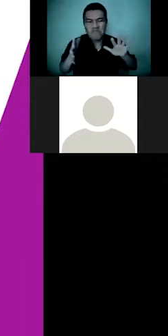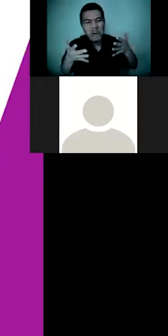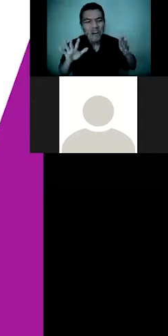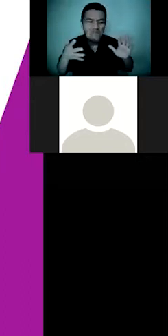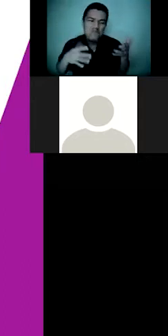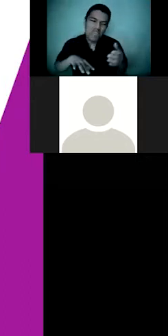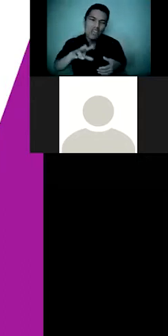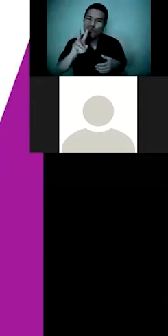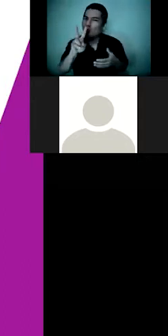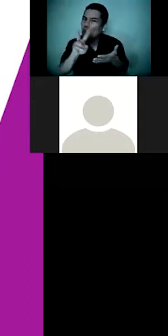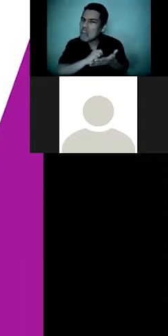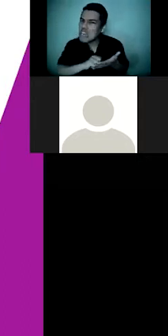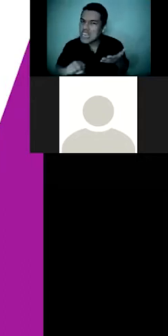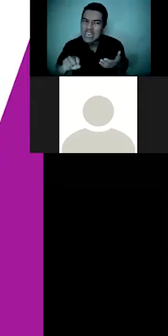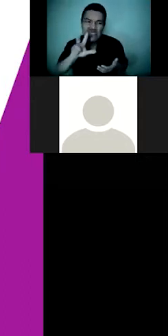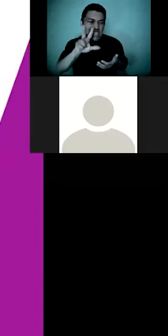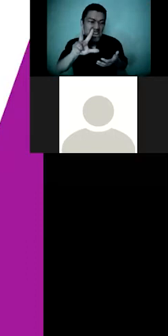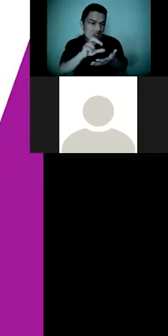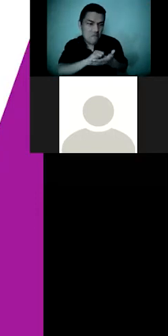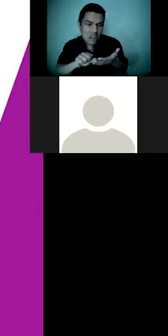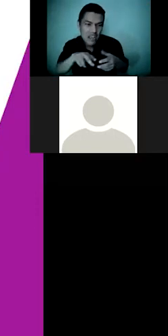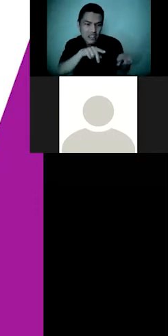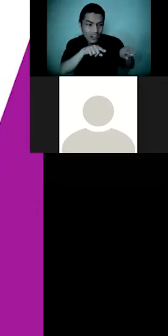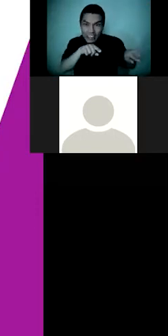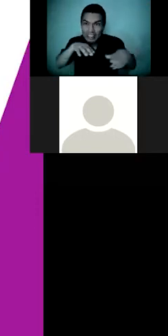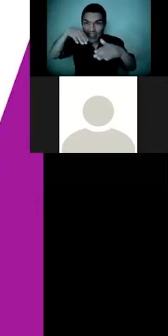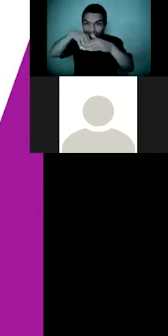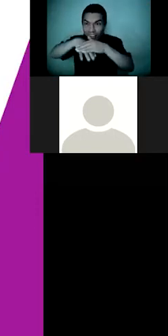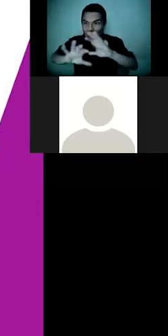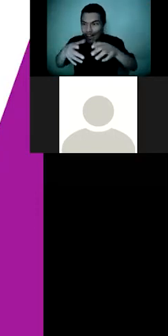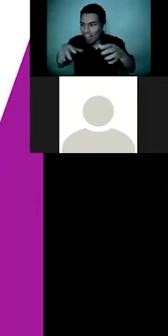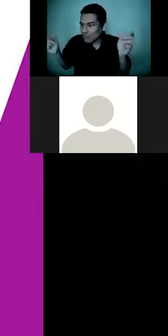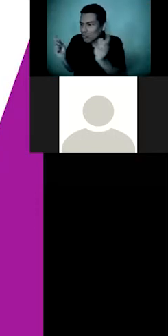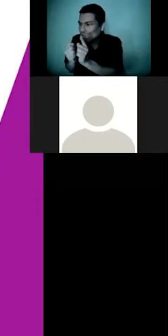Sí va a aprender señas. Y va a llegar a tener, en 2 meses, 3 meses,